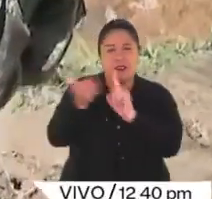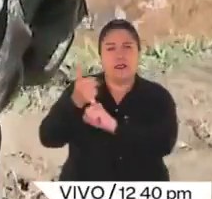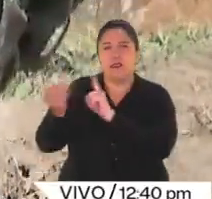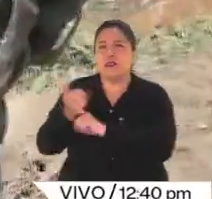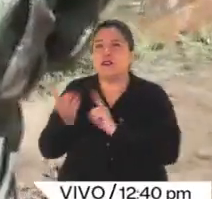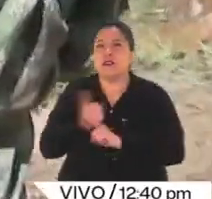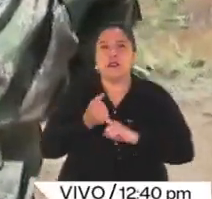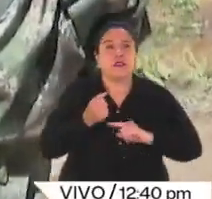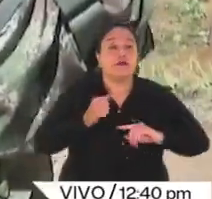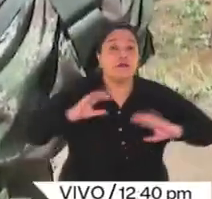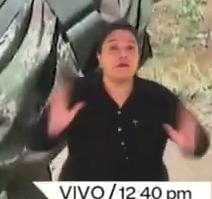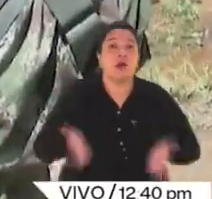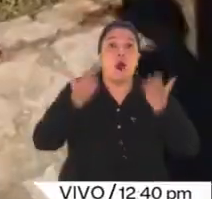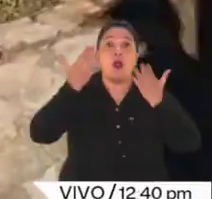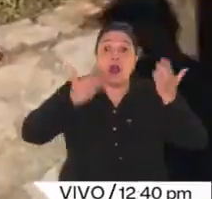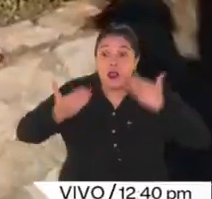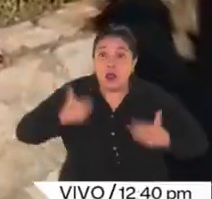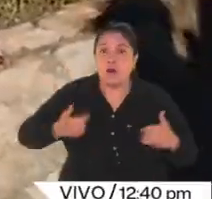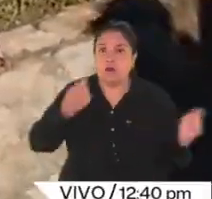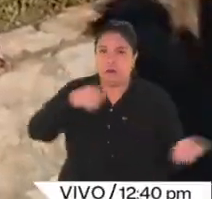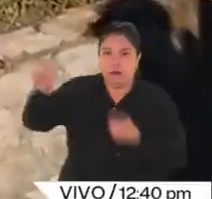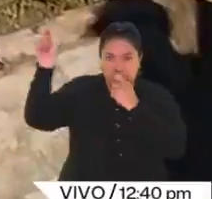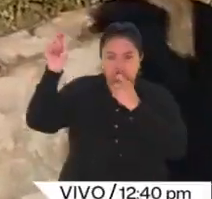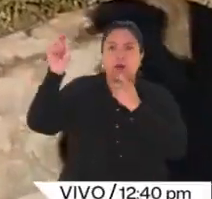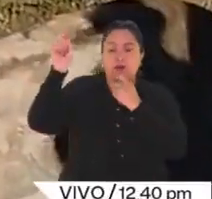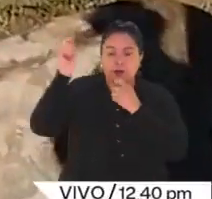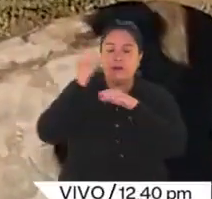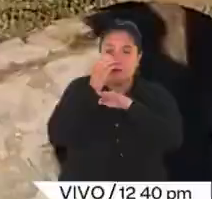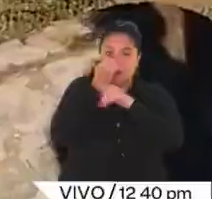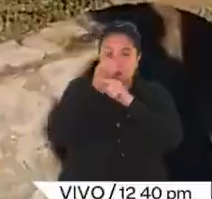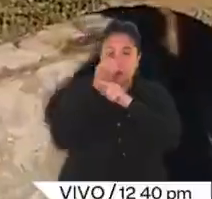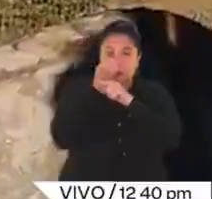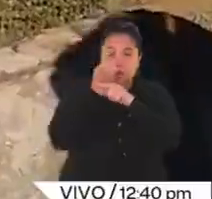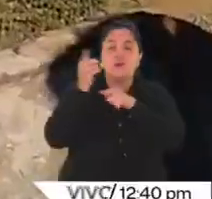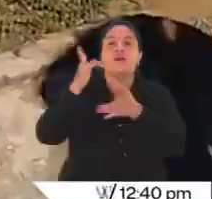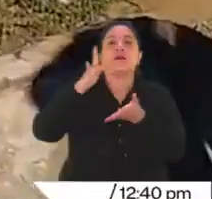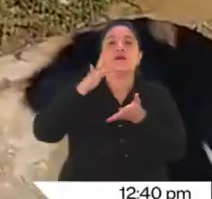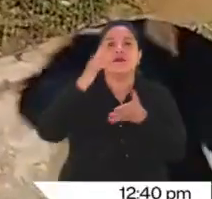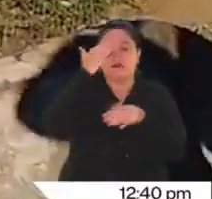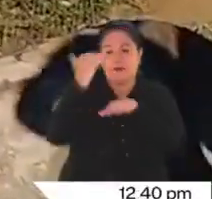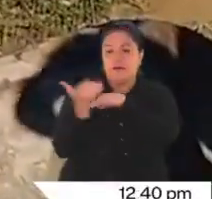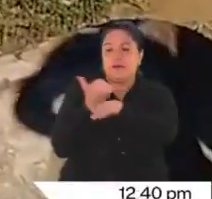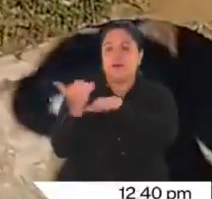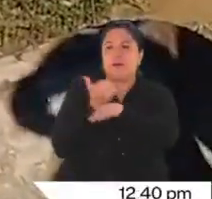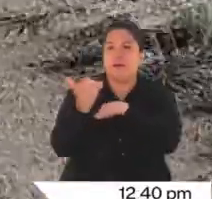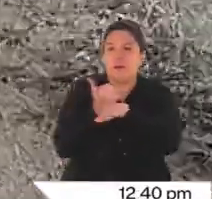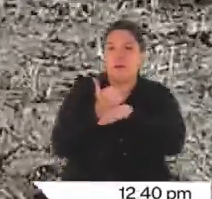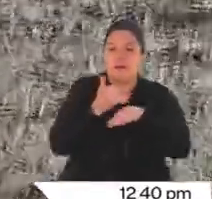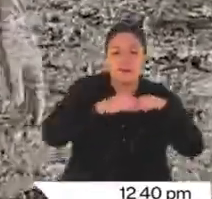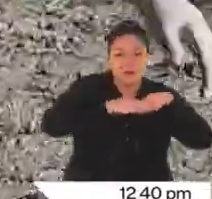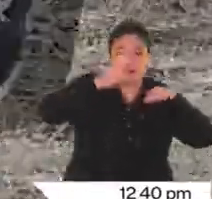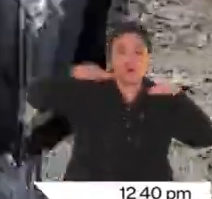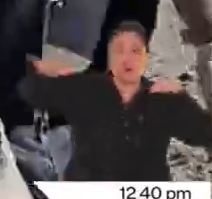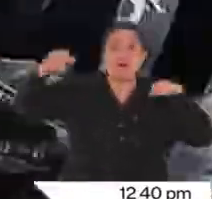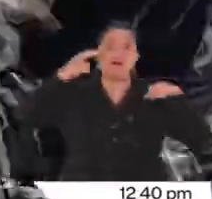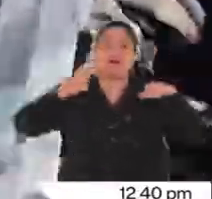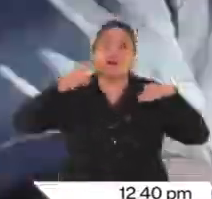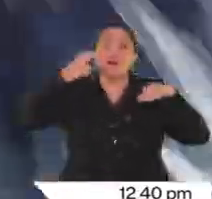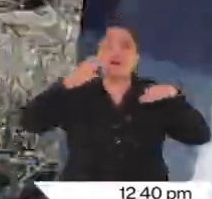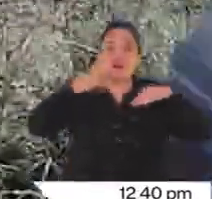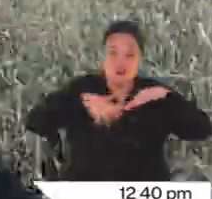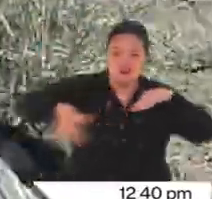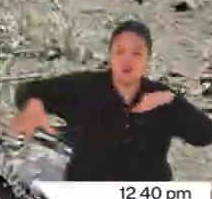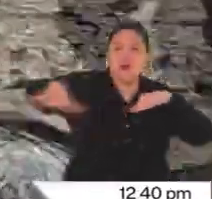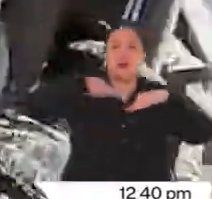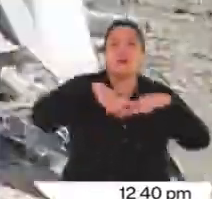también recuperar los heridos. Tras la emergencia registrada en la vía que comunica los departamentos de Antioquia y Chocó, que deja por ahora la trágica cifra